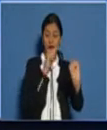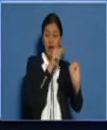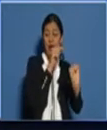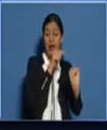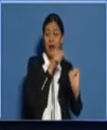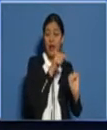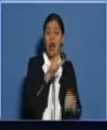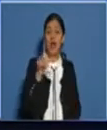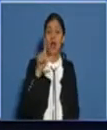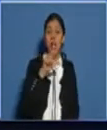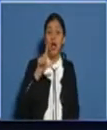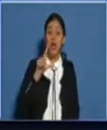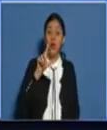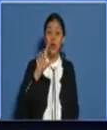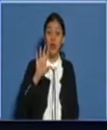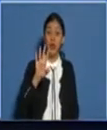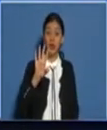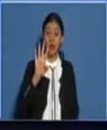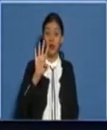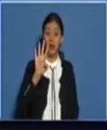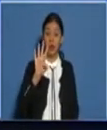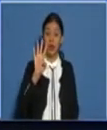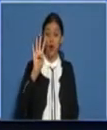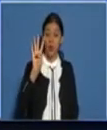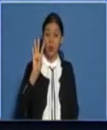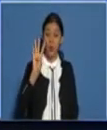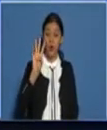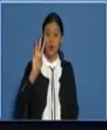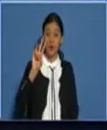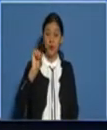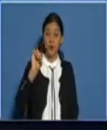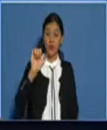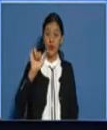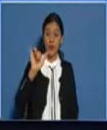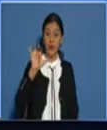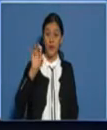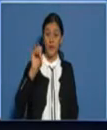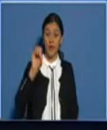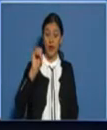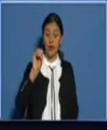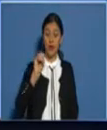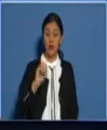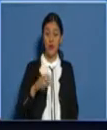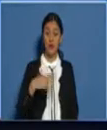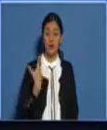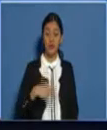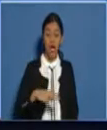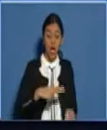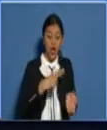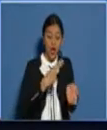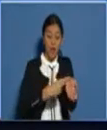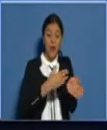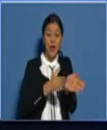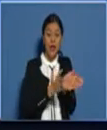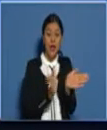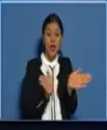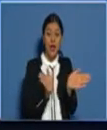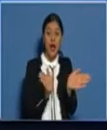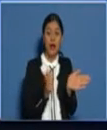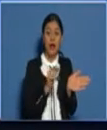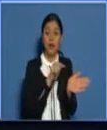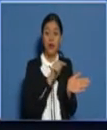este lunes 4 de mayo vamos a tener el Hospital General del